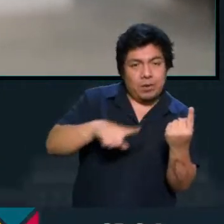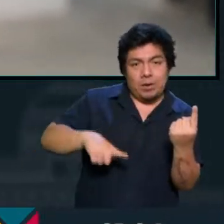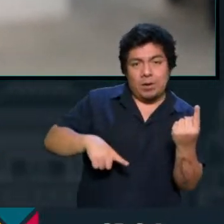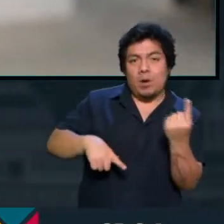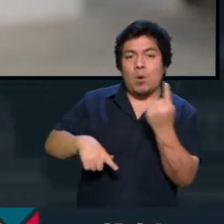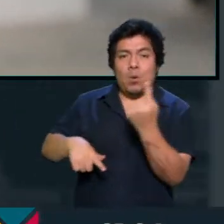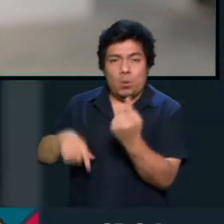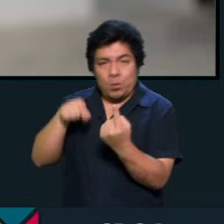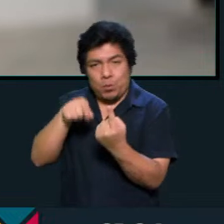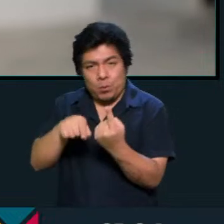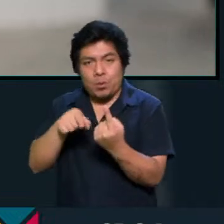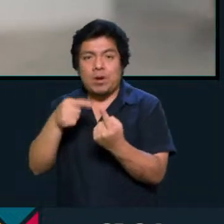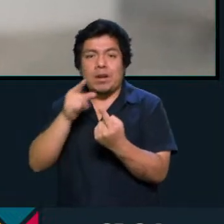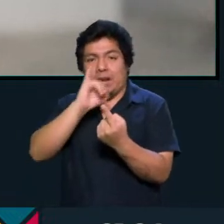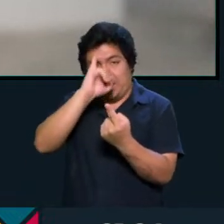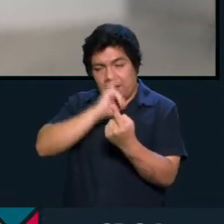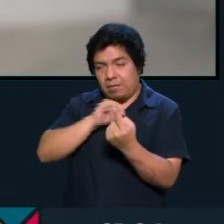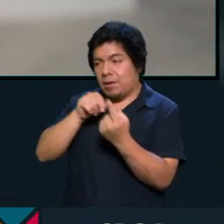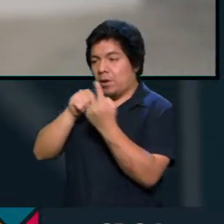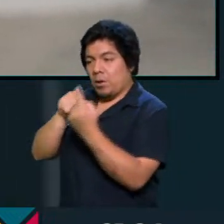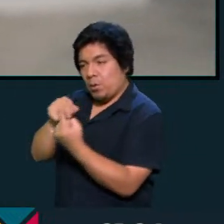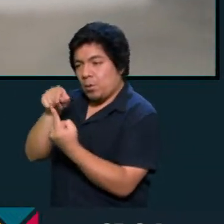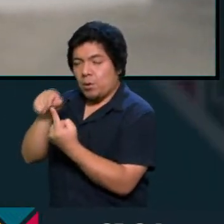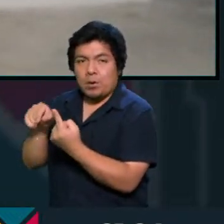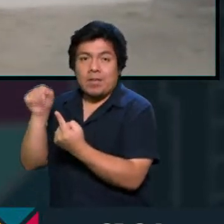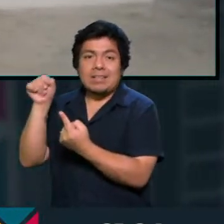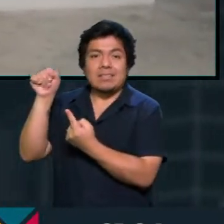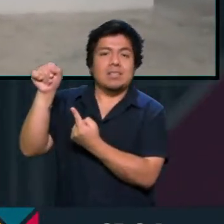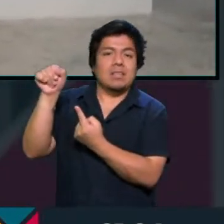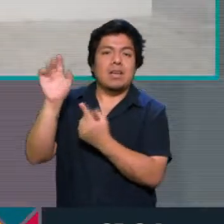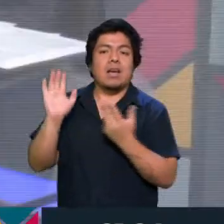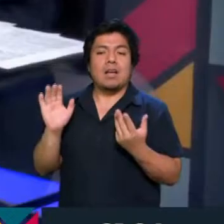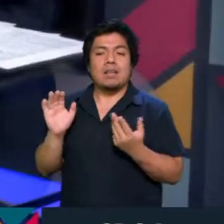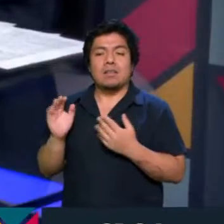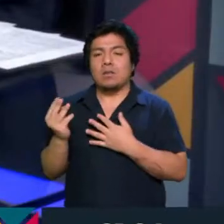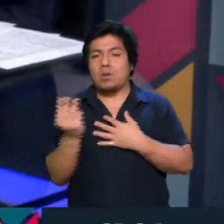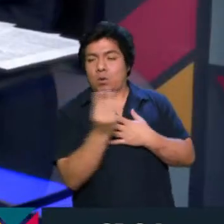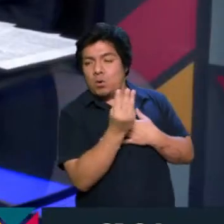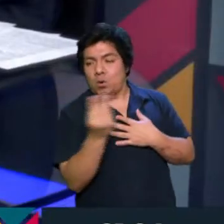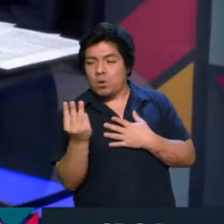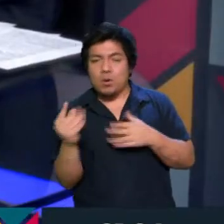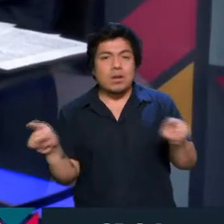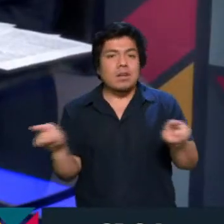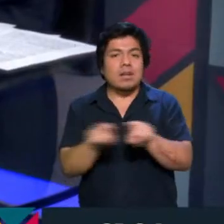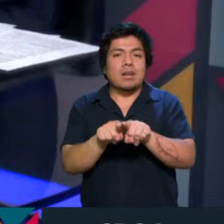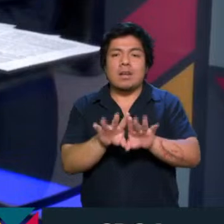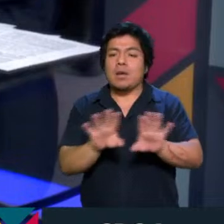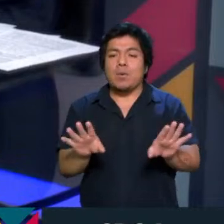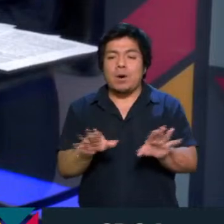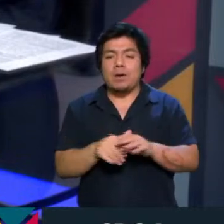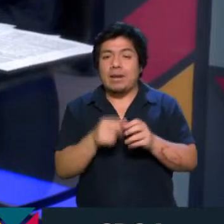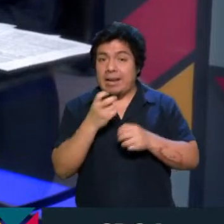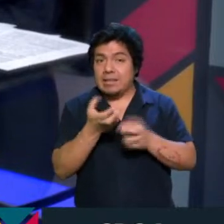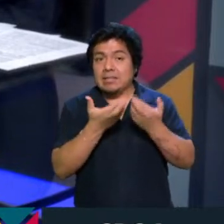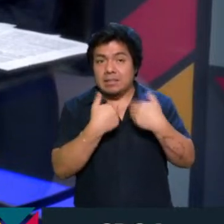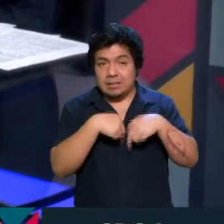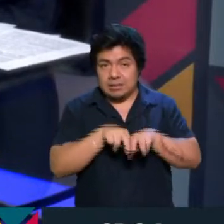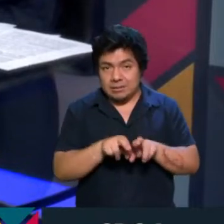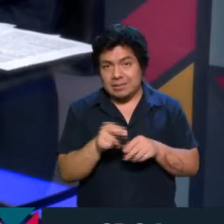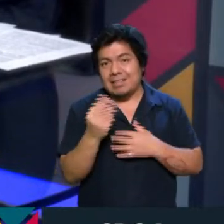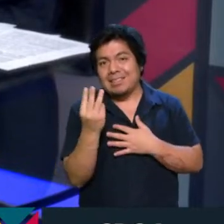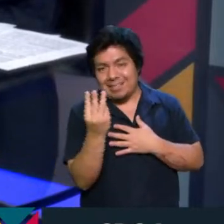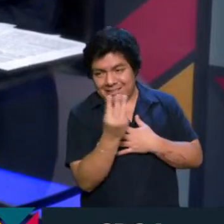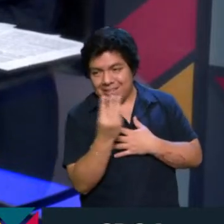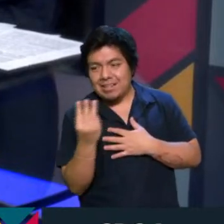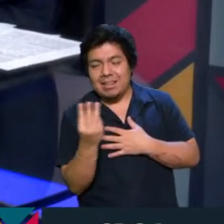representante del gobierno, un representante de patrones y un representante también de los trabajadores. Entonces, creemos que esa representación tripartita